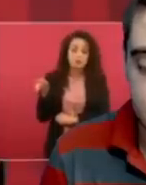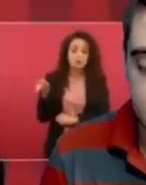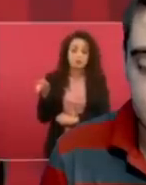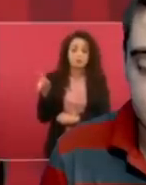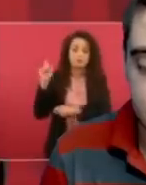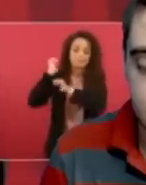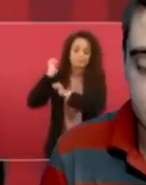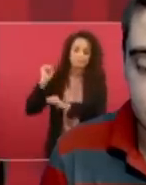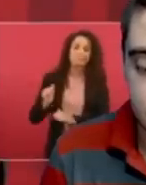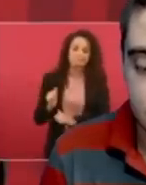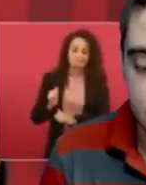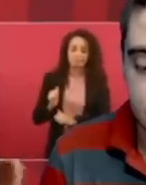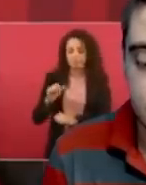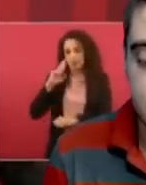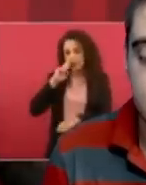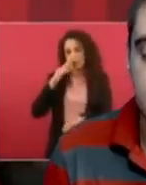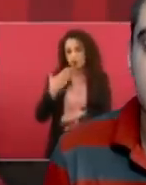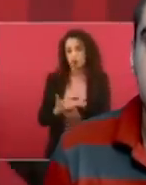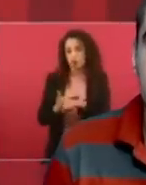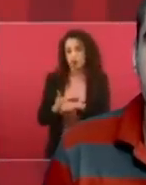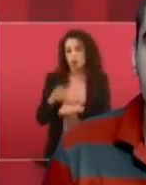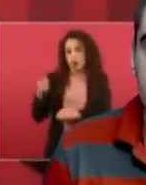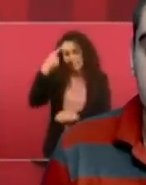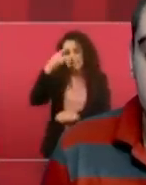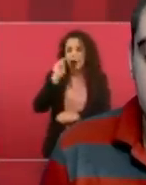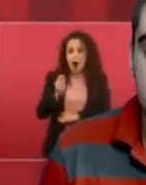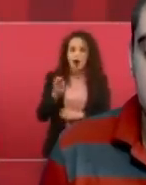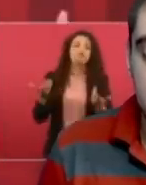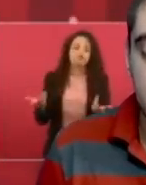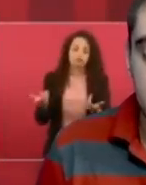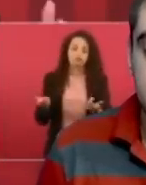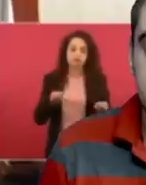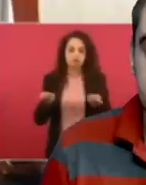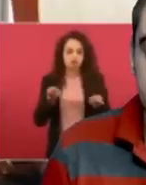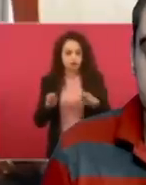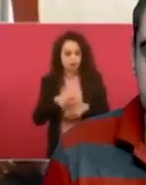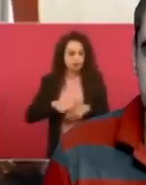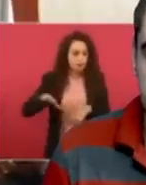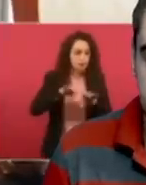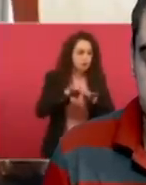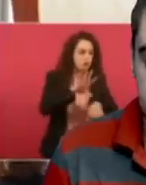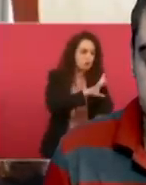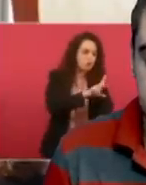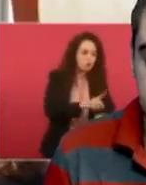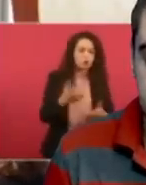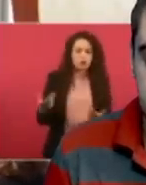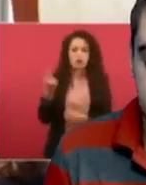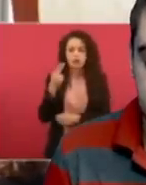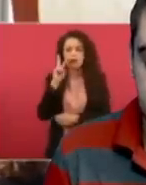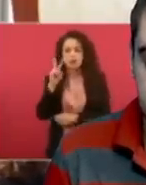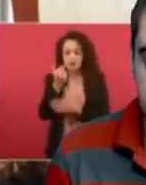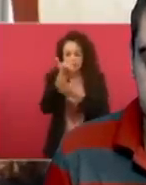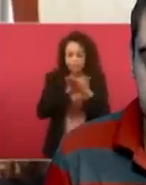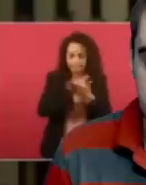pues encargado de coordinar todos los esfuerzos para ver cómo están las cuentas en